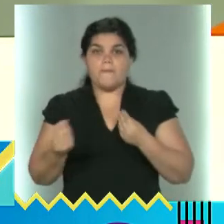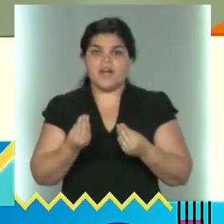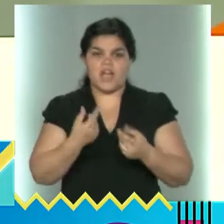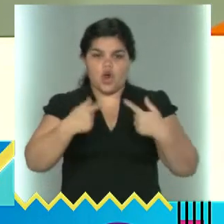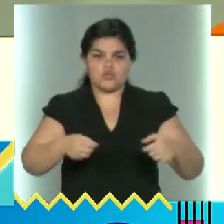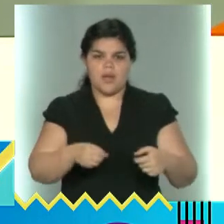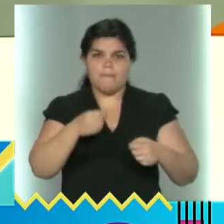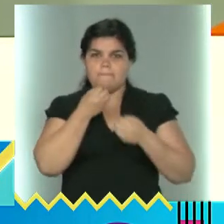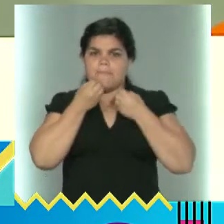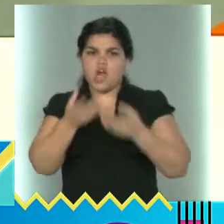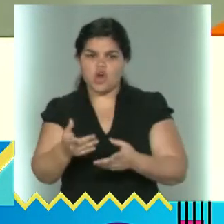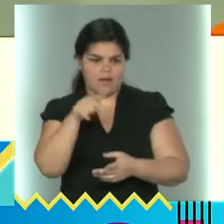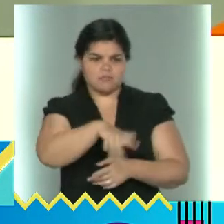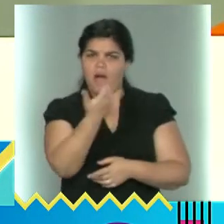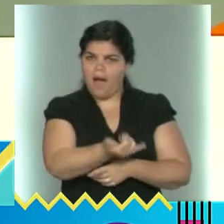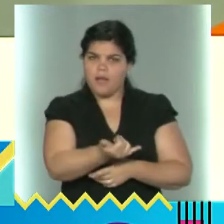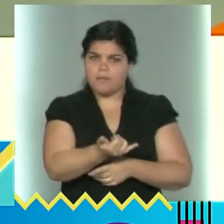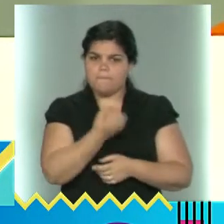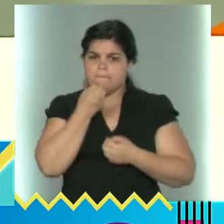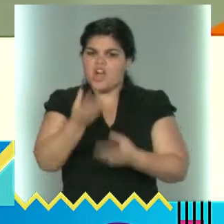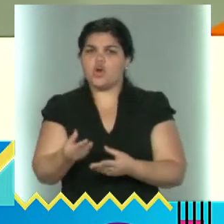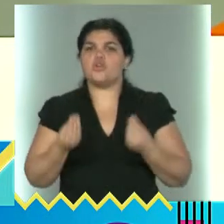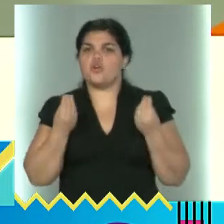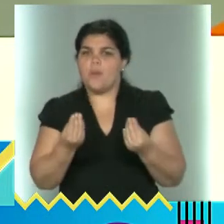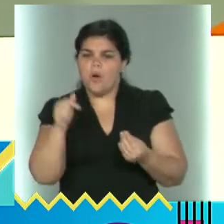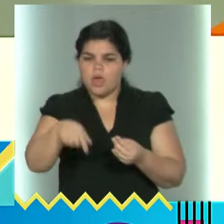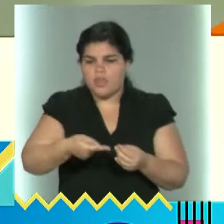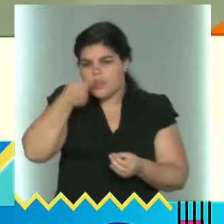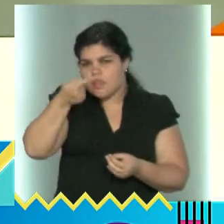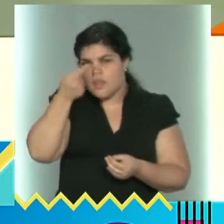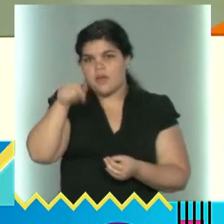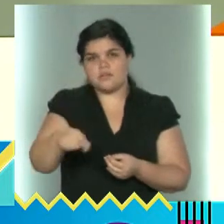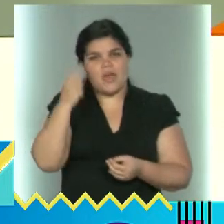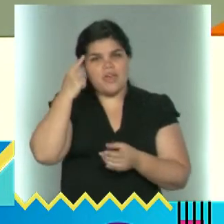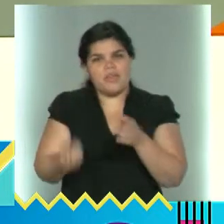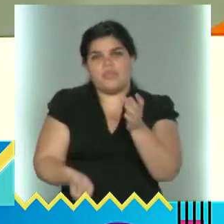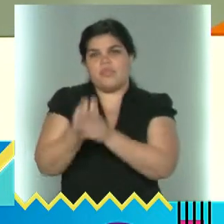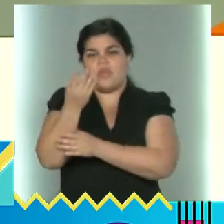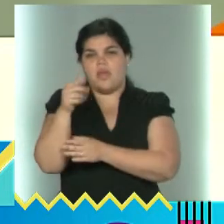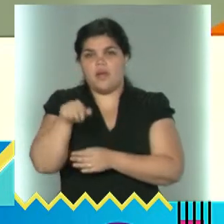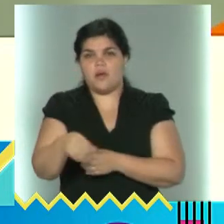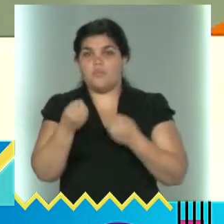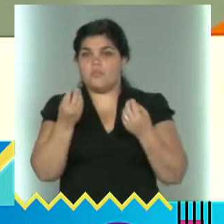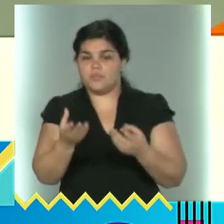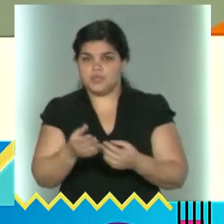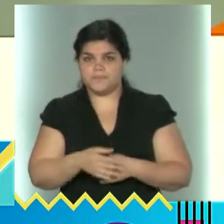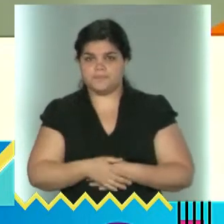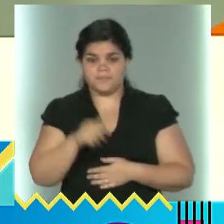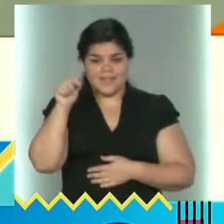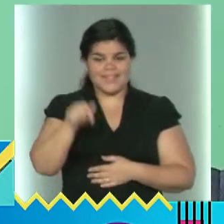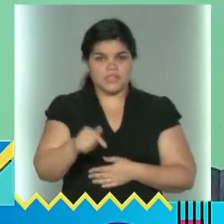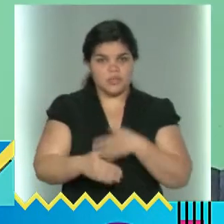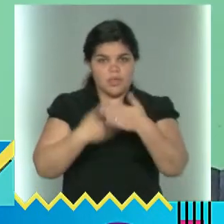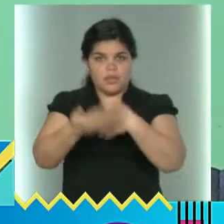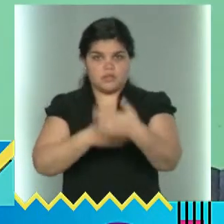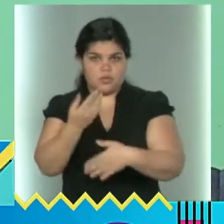había. Eso creo que es lo que me acuerdo de mi etapa inventiva o de por qué llevar adelante, en este caso, este